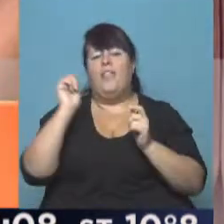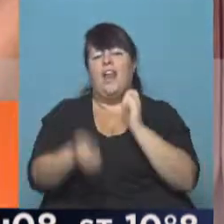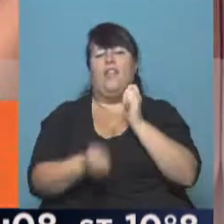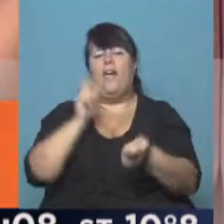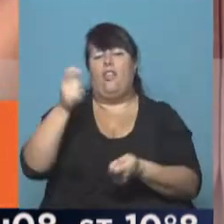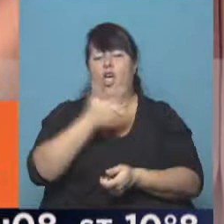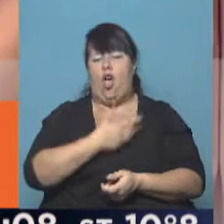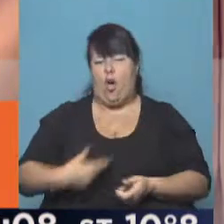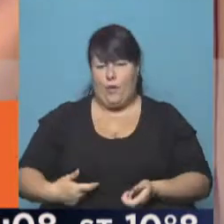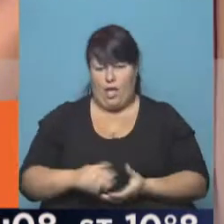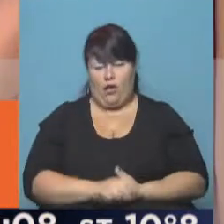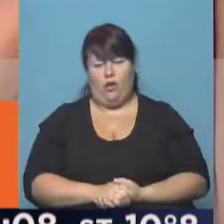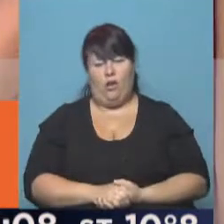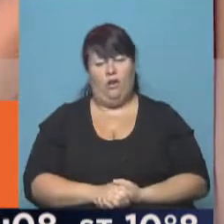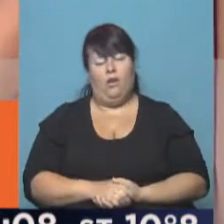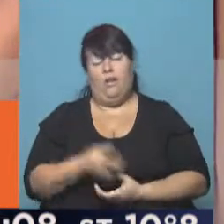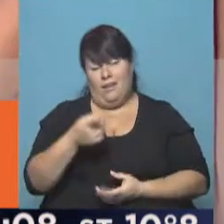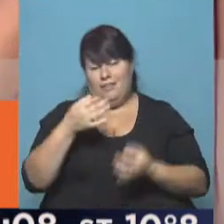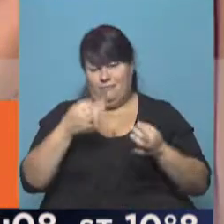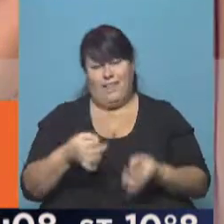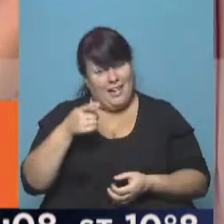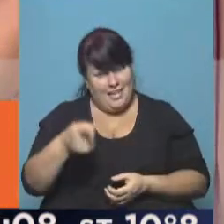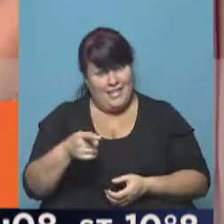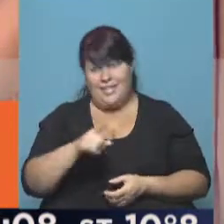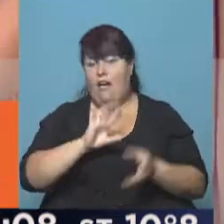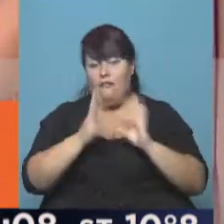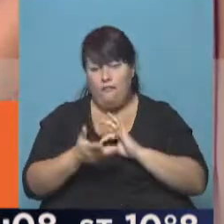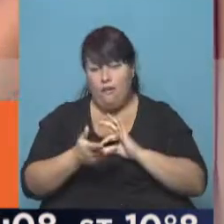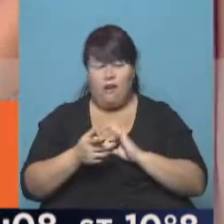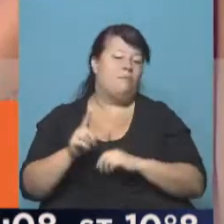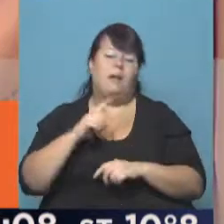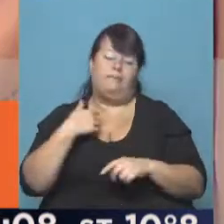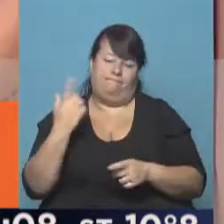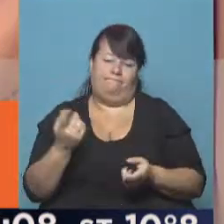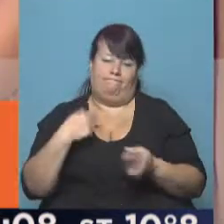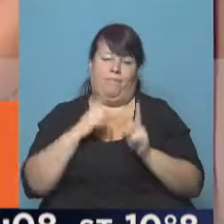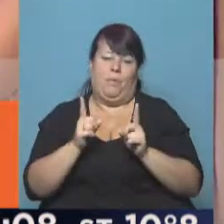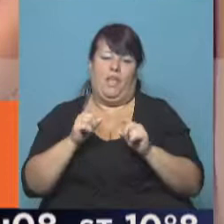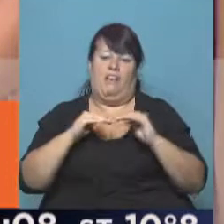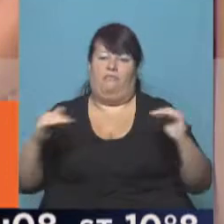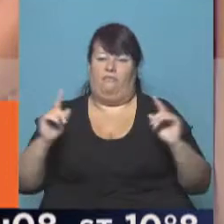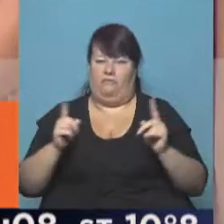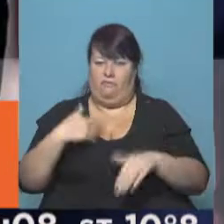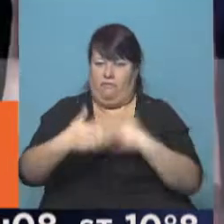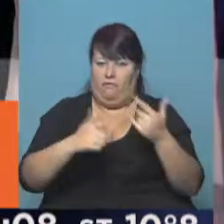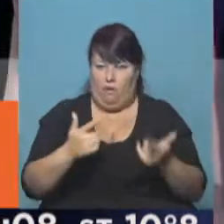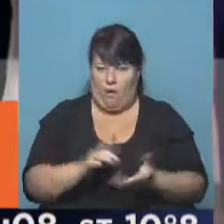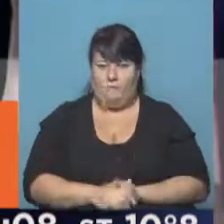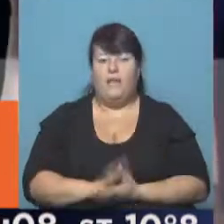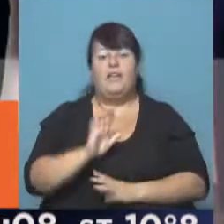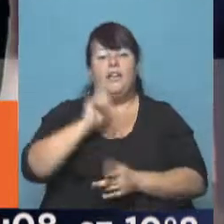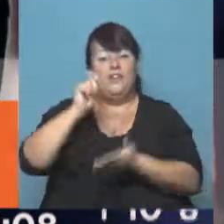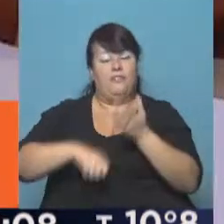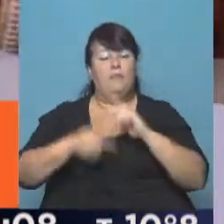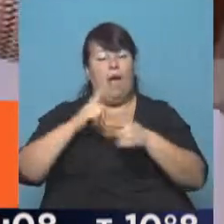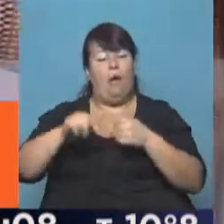del gobierno, y es precisamente esa actitud la que nos mantiene en la mediocridad. Luego de firmar el acta en